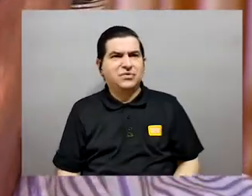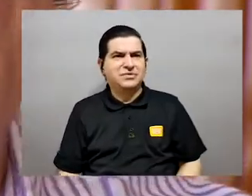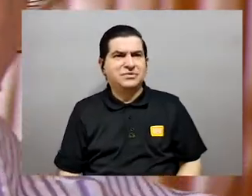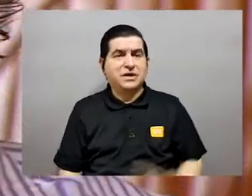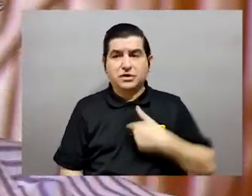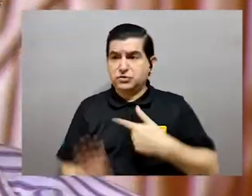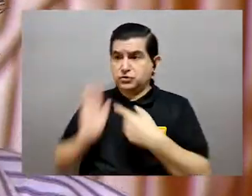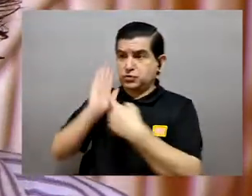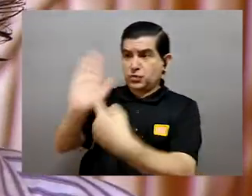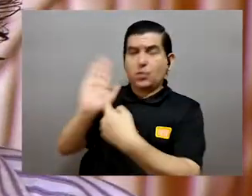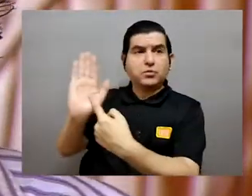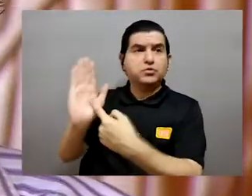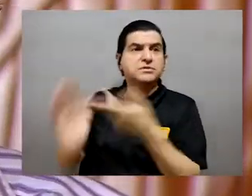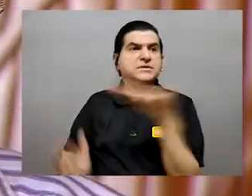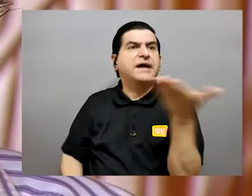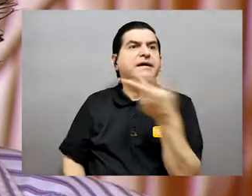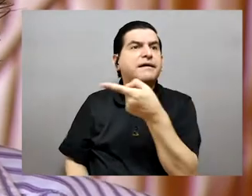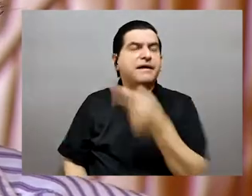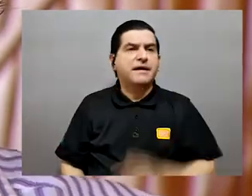de, ¿verdad?